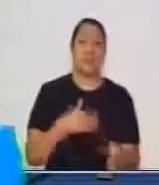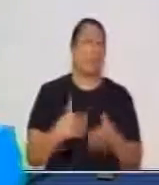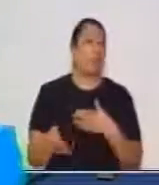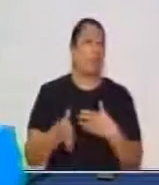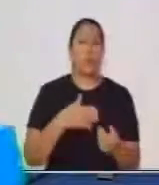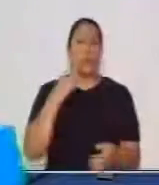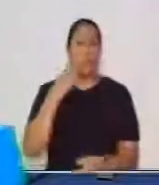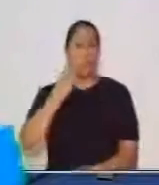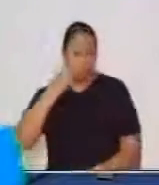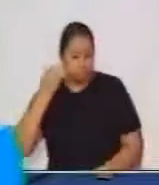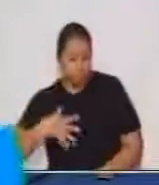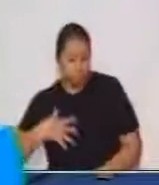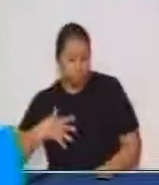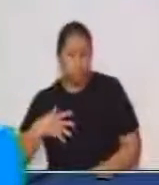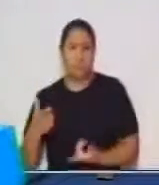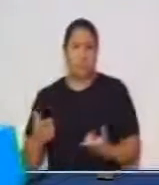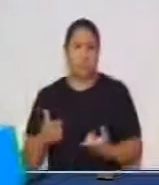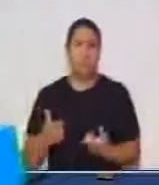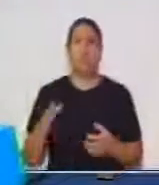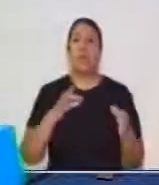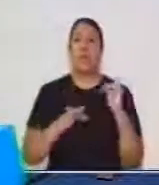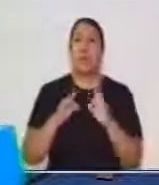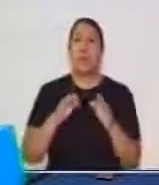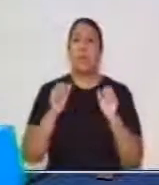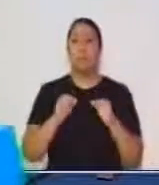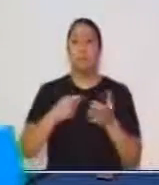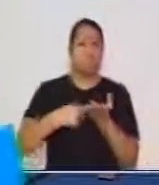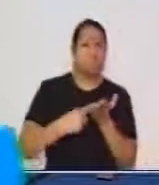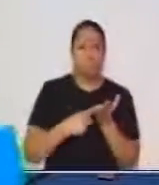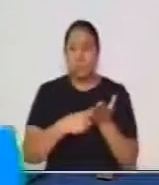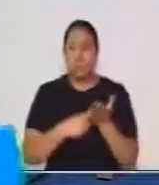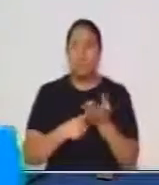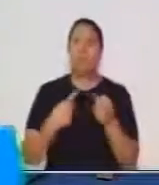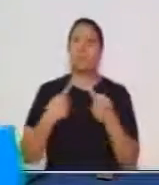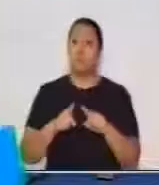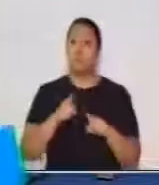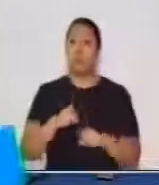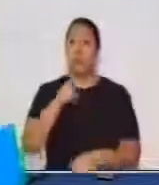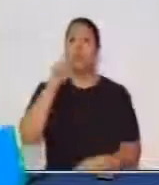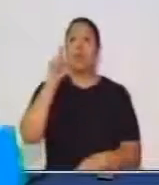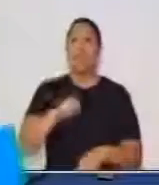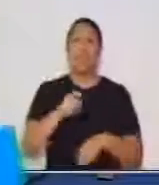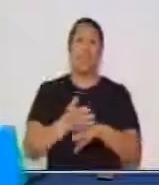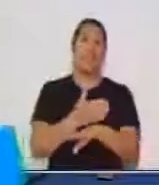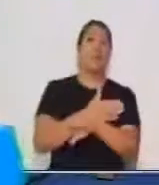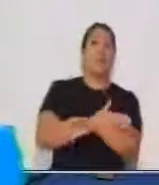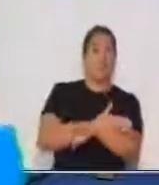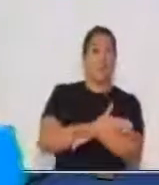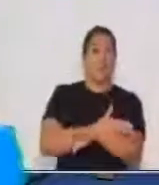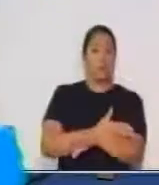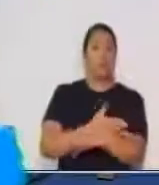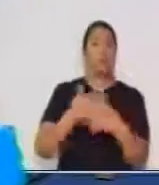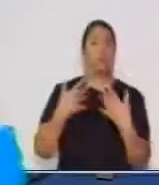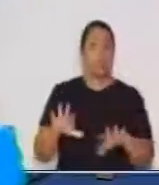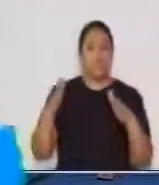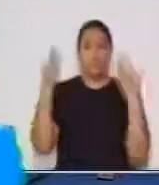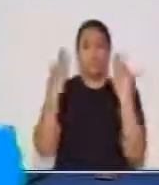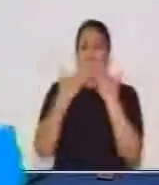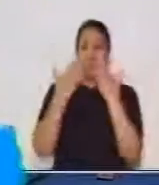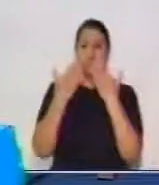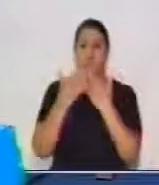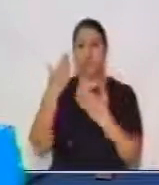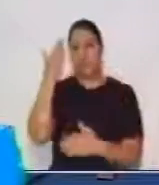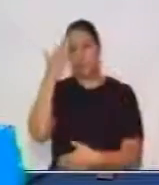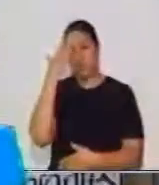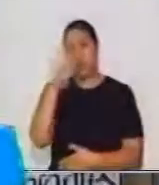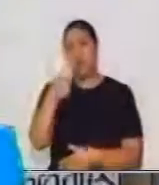a debatir o se va a consensuar en ese momento, sí deben tener conocimiento de él mismo. La estructura,